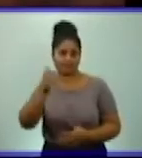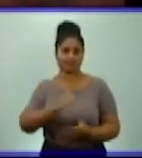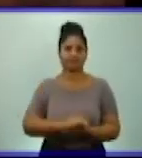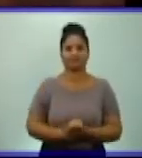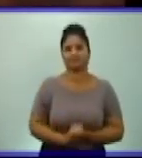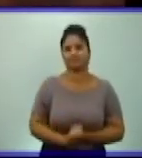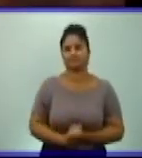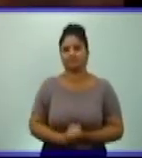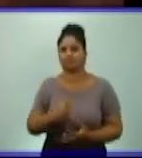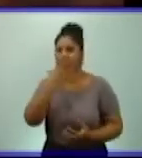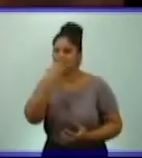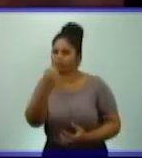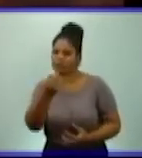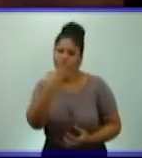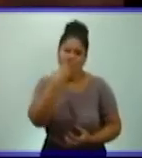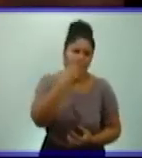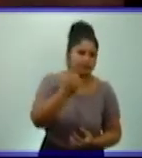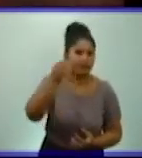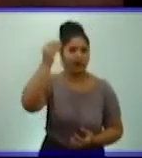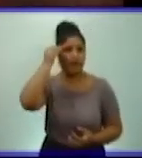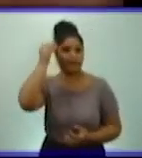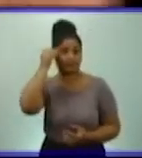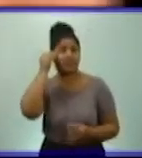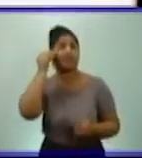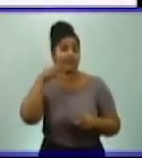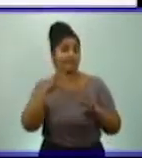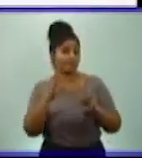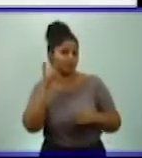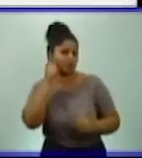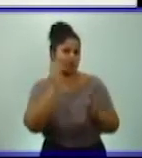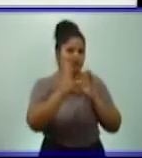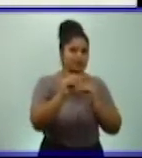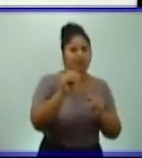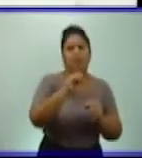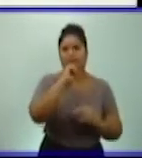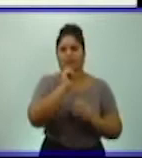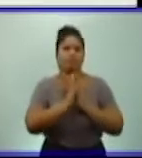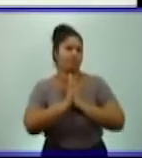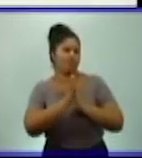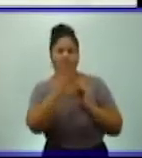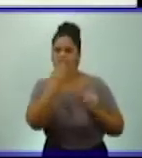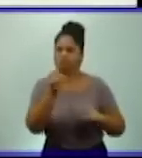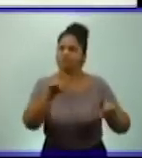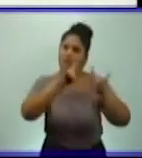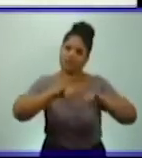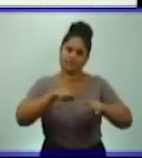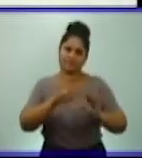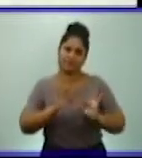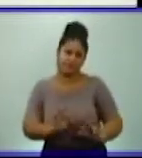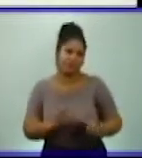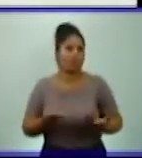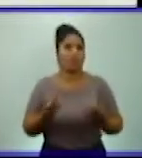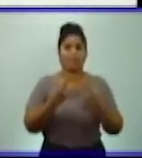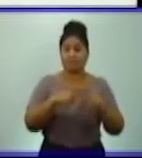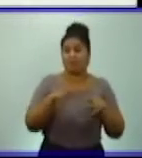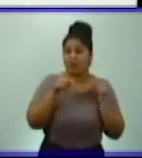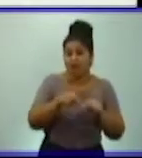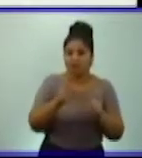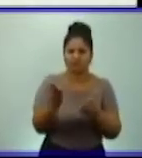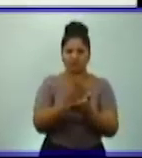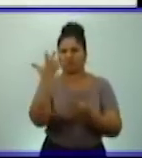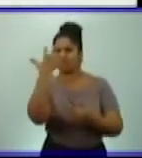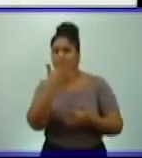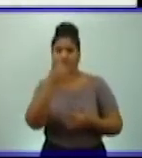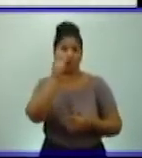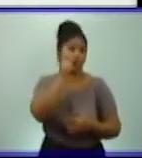a su madre que la enviase a la universidad disfrazada de hombre, puesto que las mujeres no podían asistir. Además, se dice que al estudiar una lección